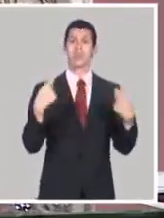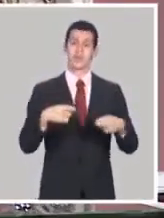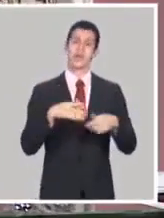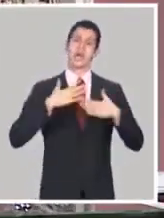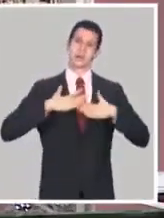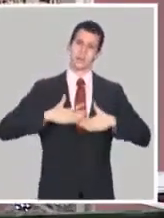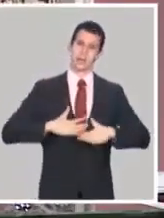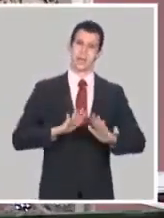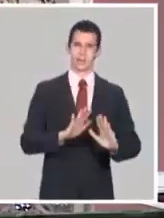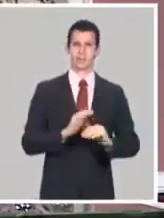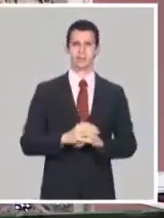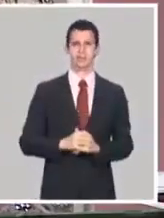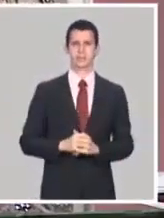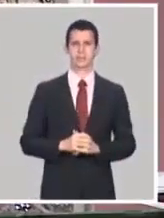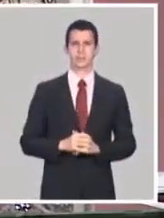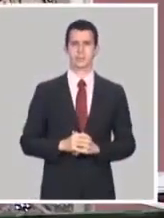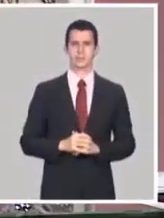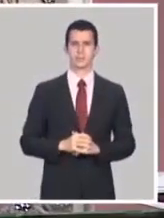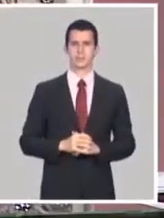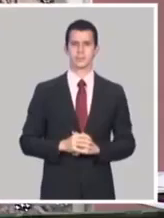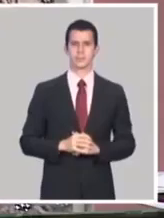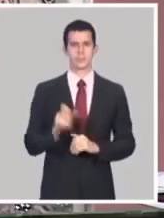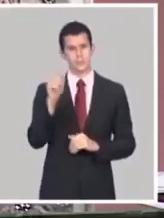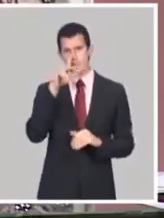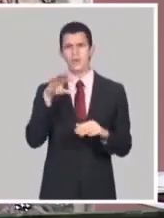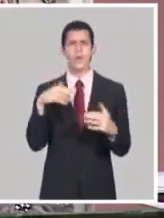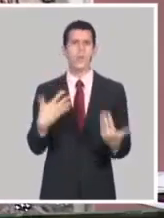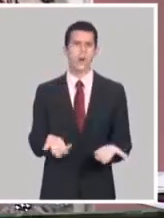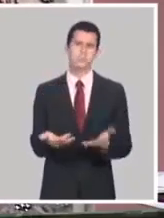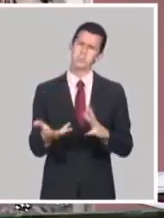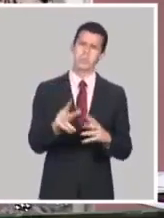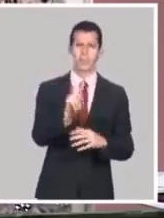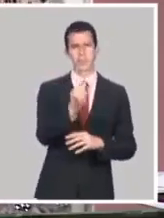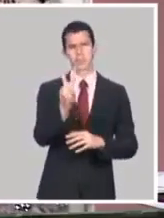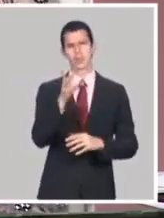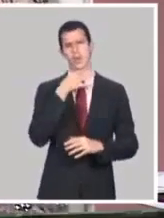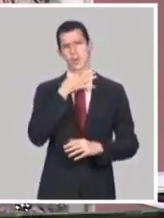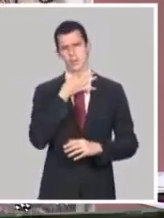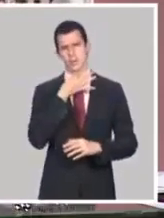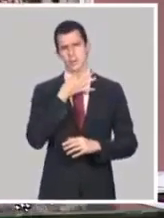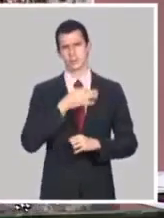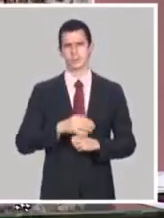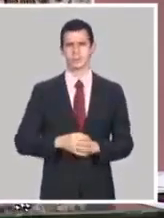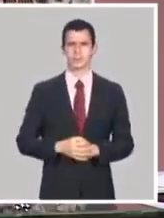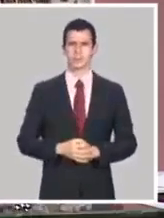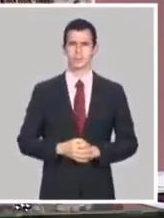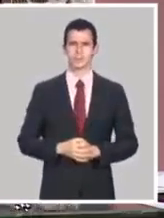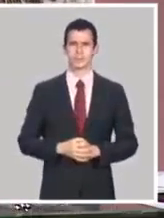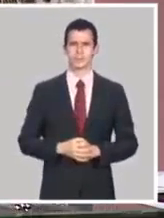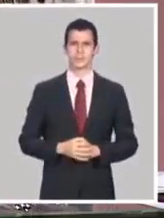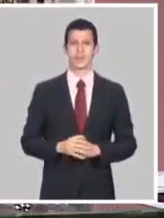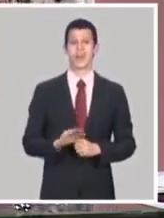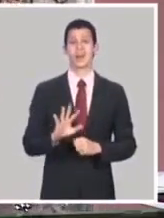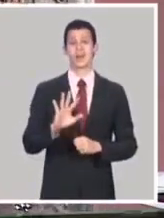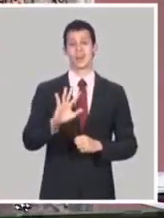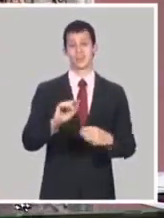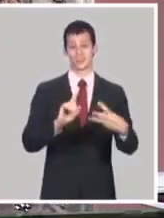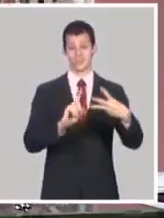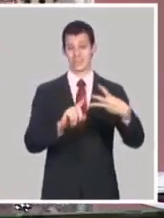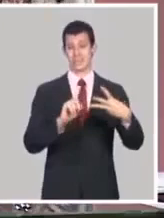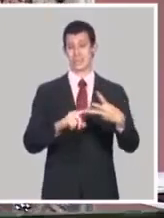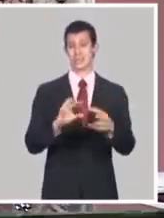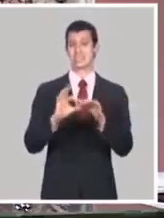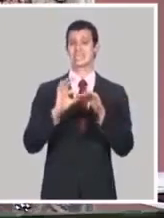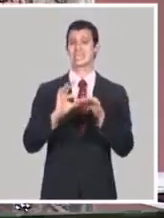continuaría y termina el curso 2021 el día 22 de enero y tenemos un escenario